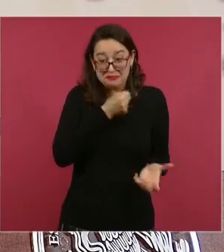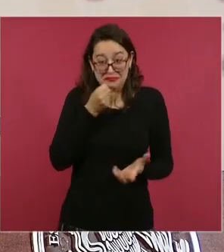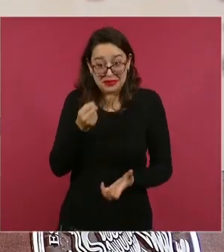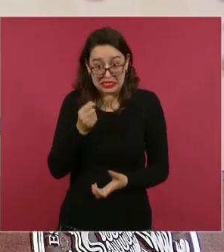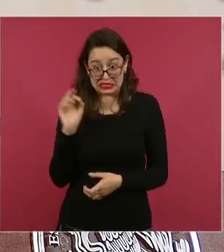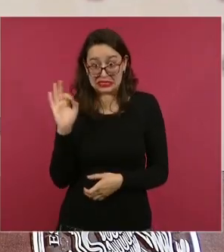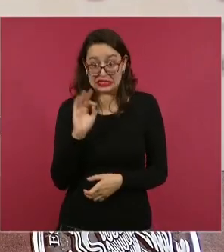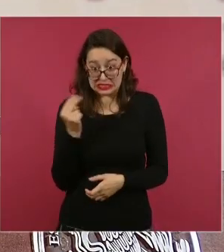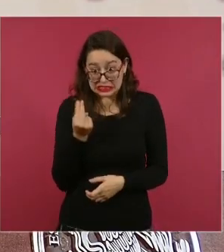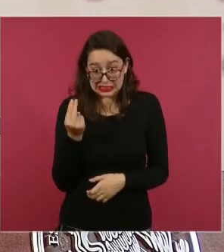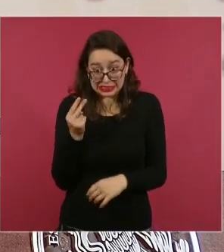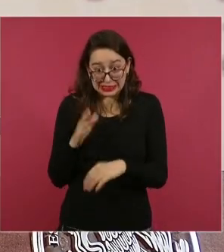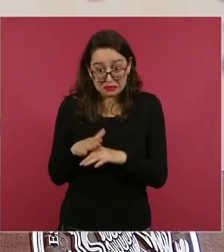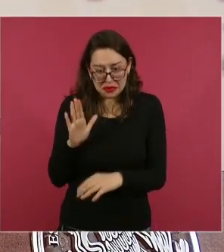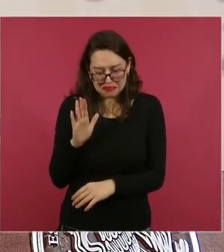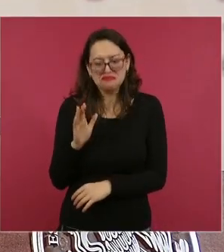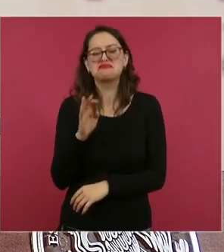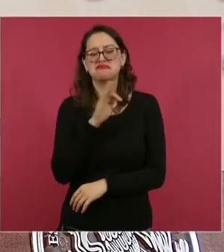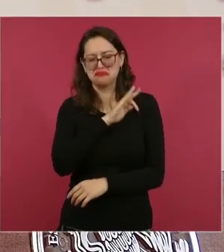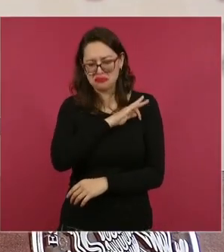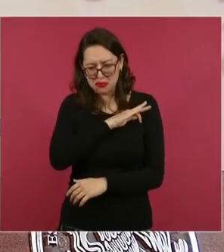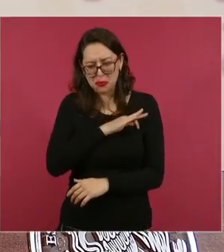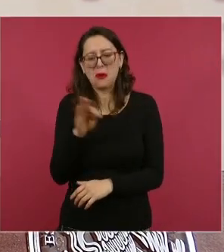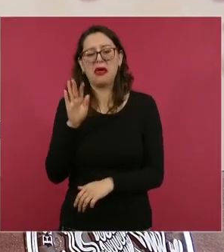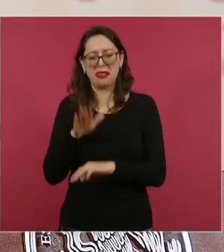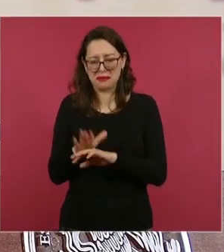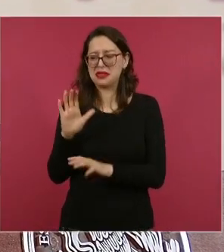más vamos a tener más